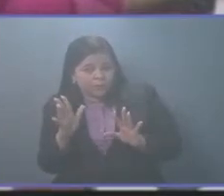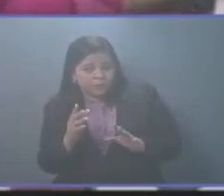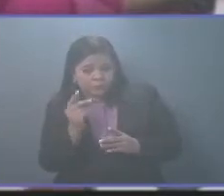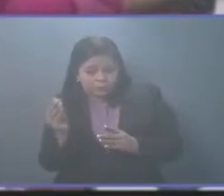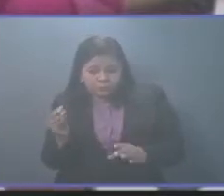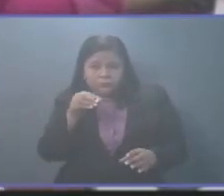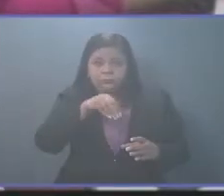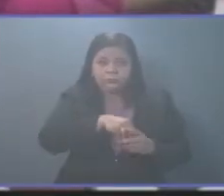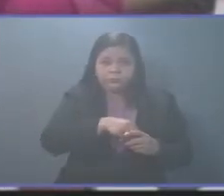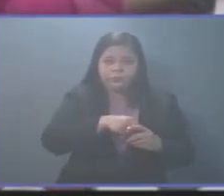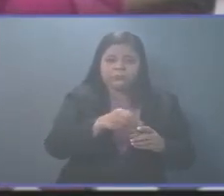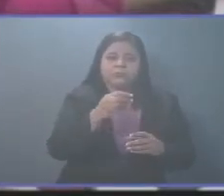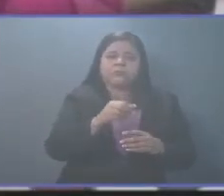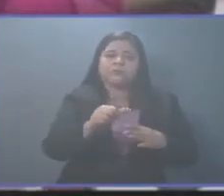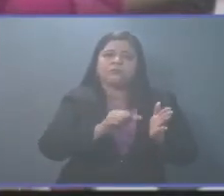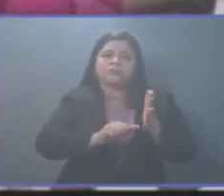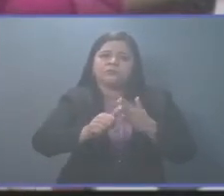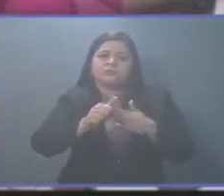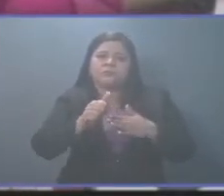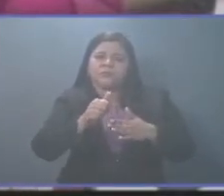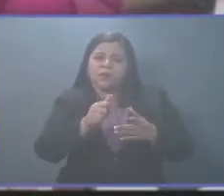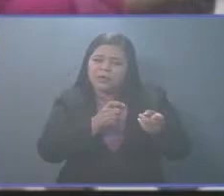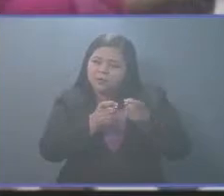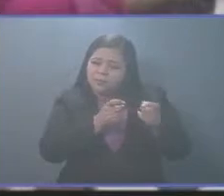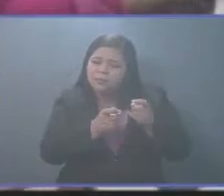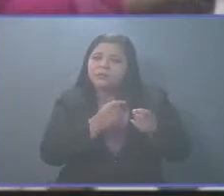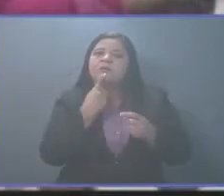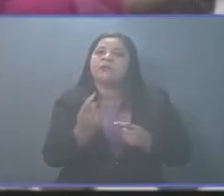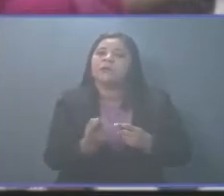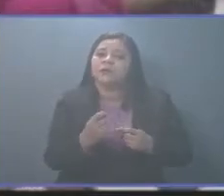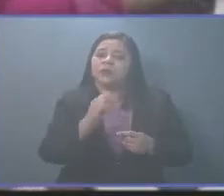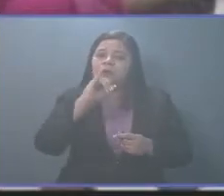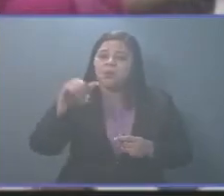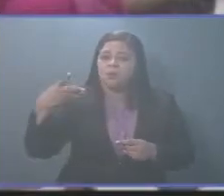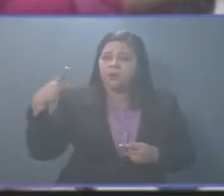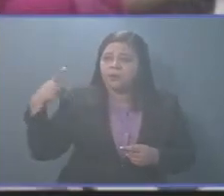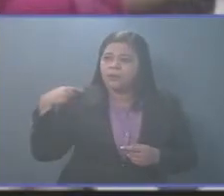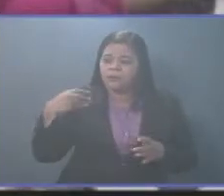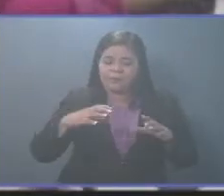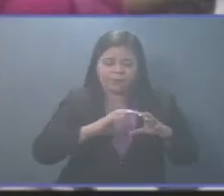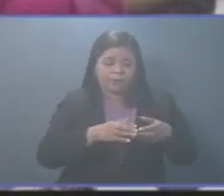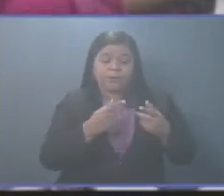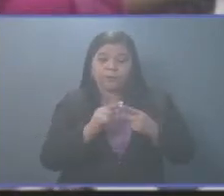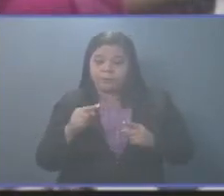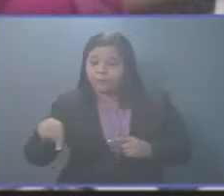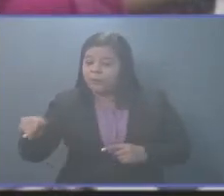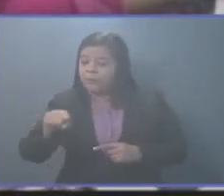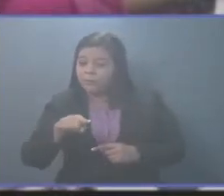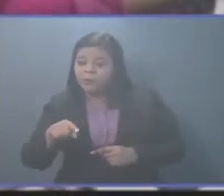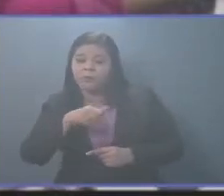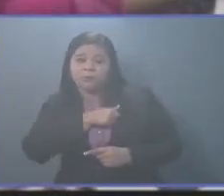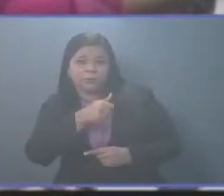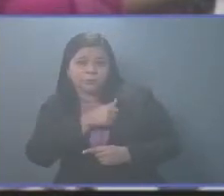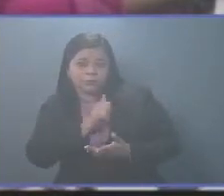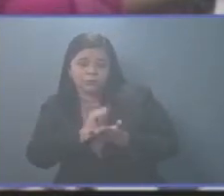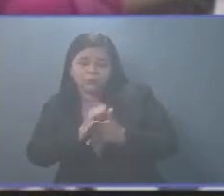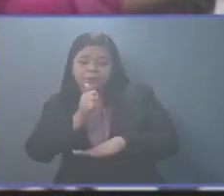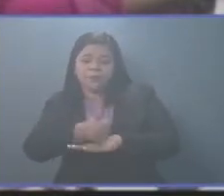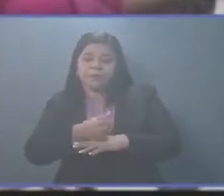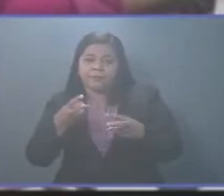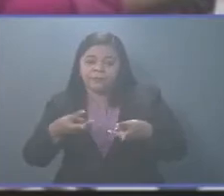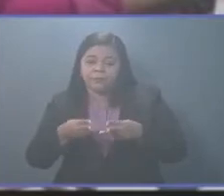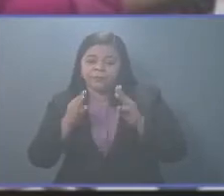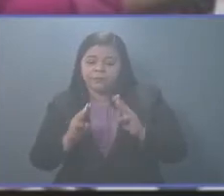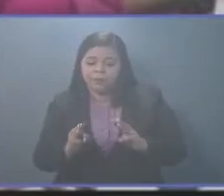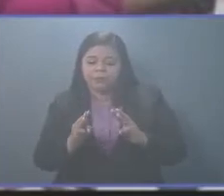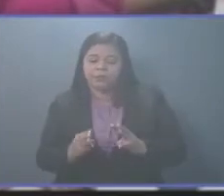iba a administrarlos era la Junta Directiva del Comité, porque además eran ellos quienes iban a establecer los mecanismos